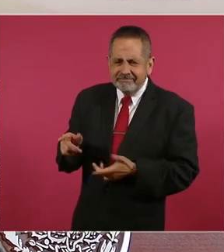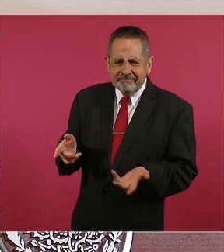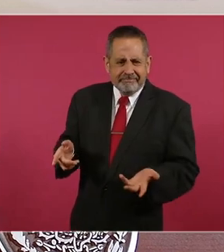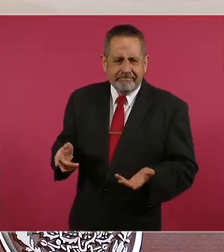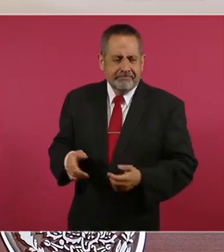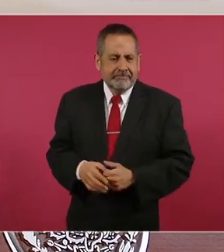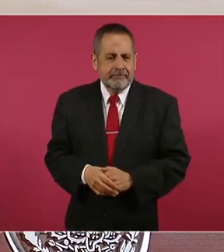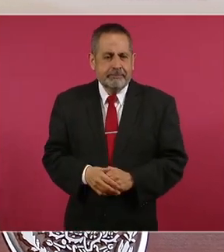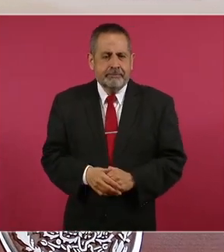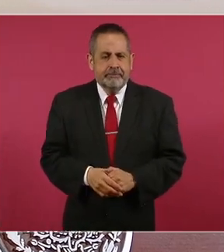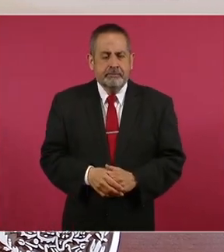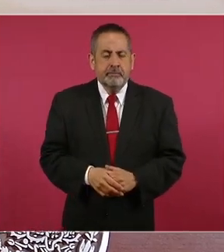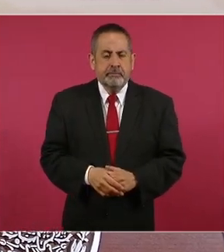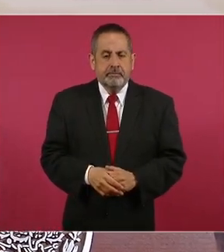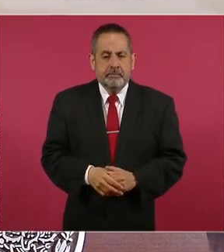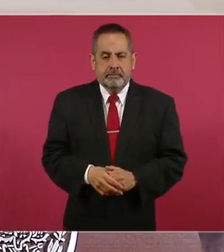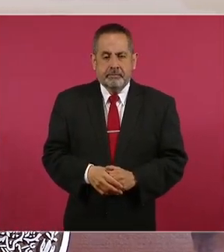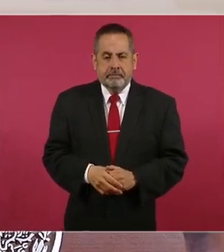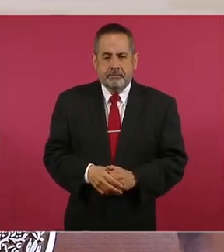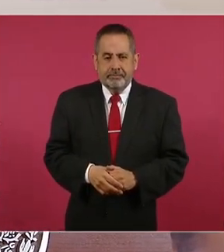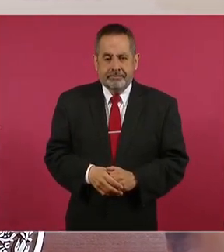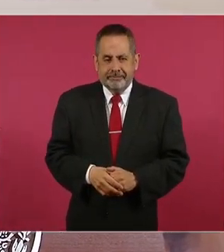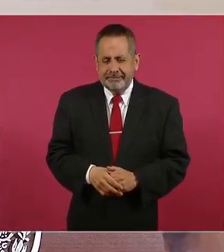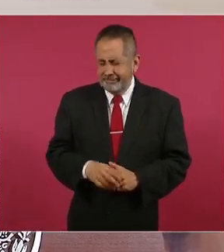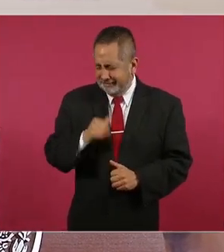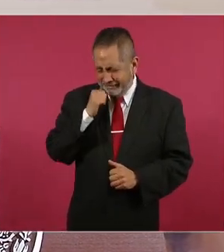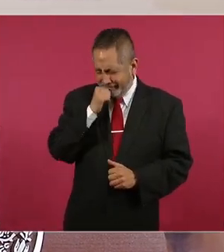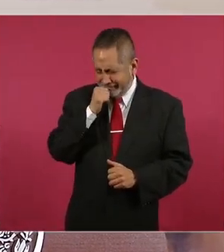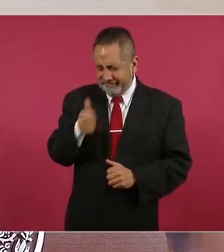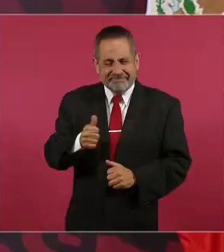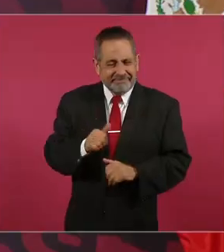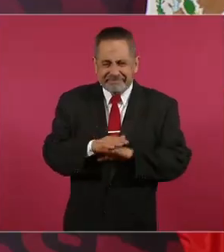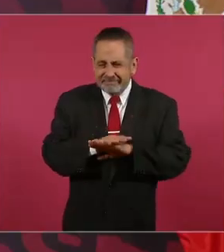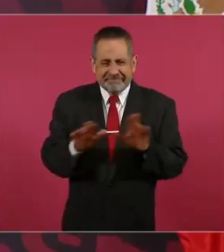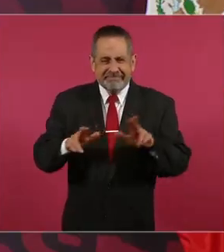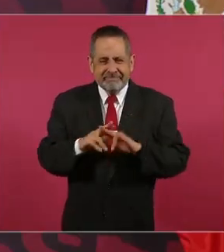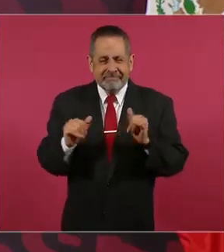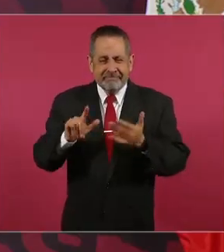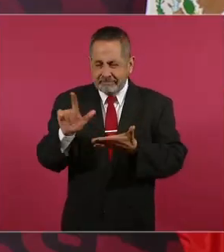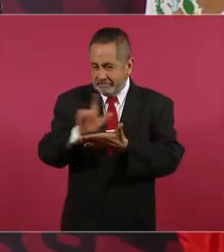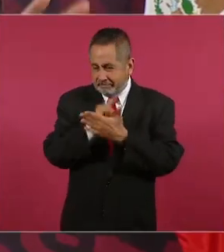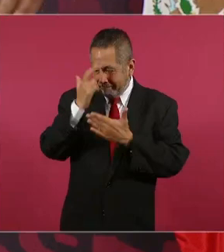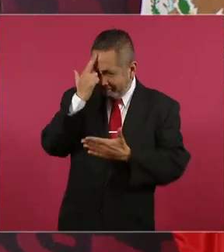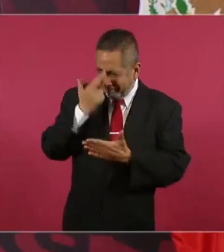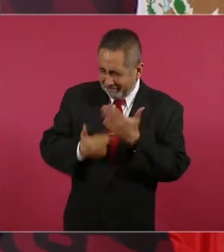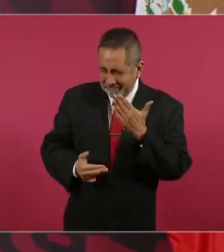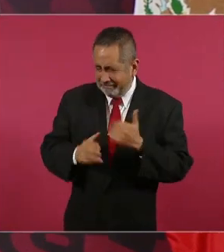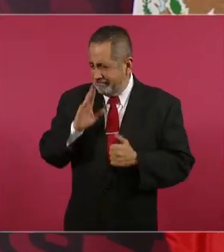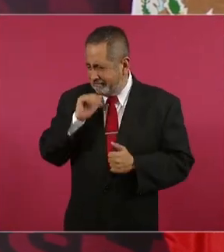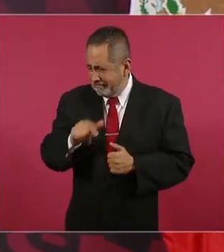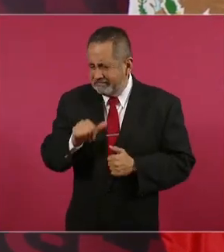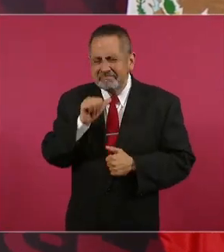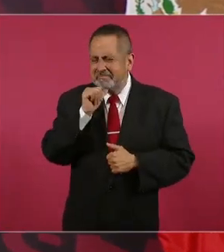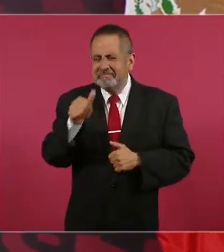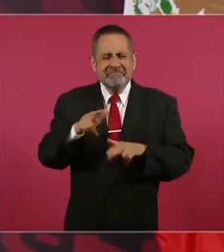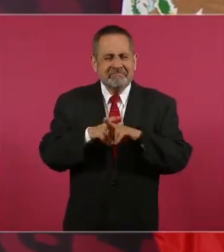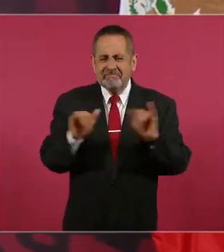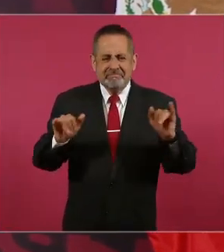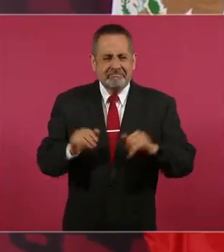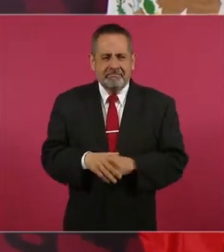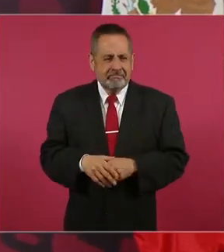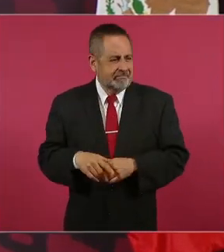Y no hay absolutamente ningún delito, nada. Es una